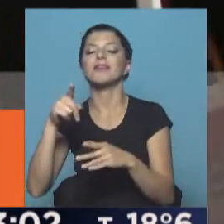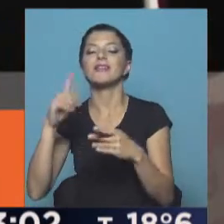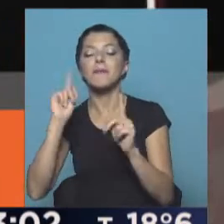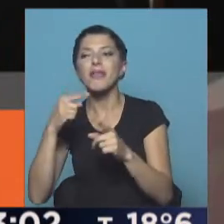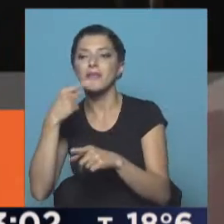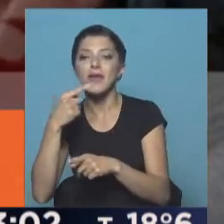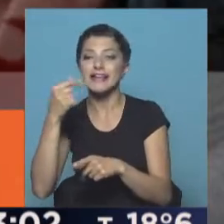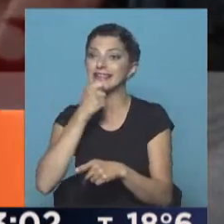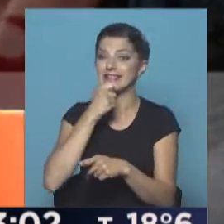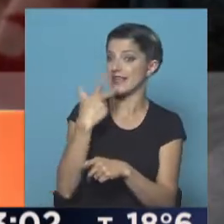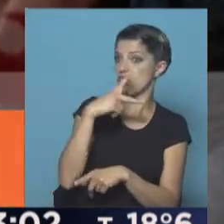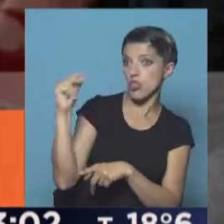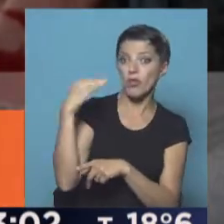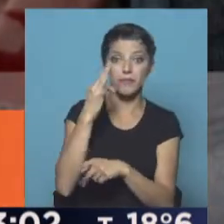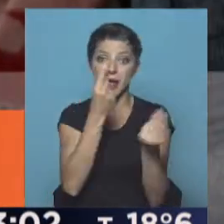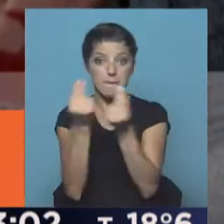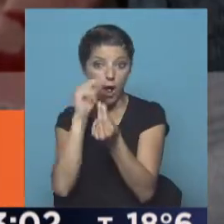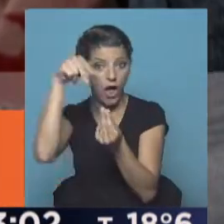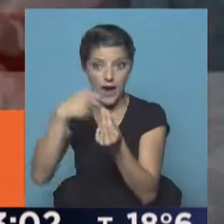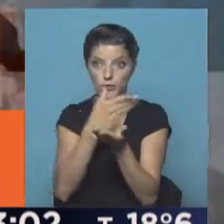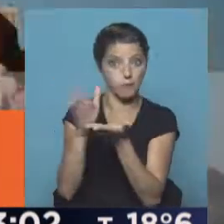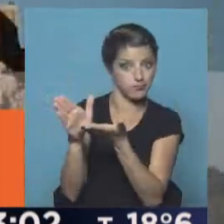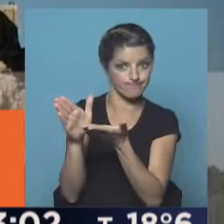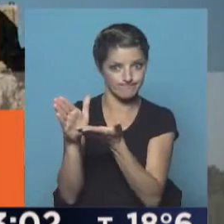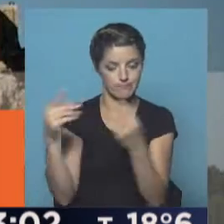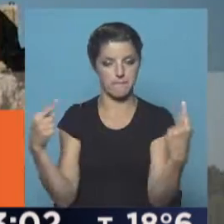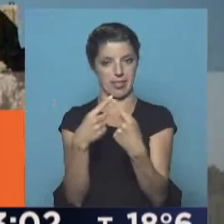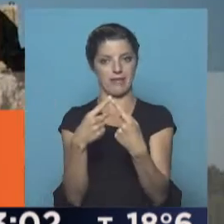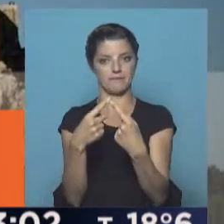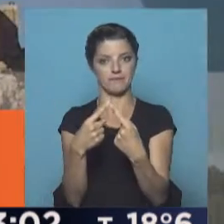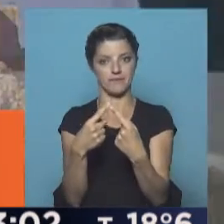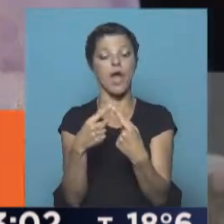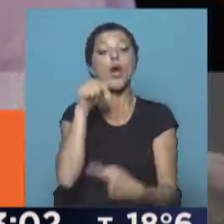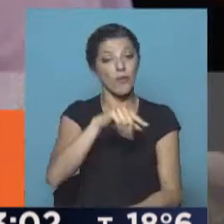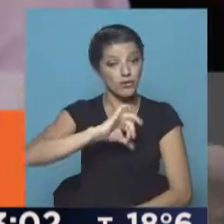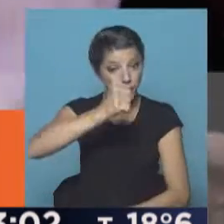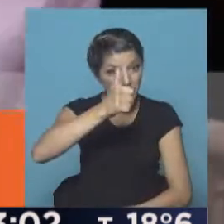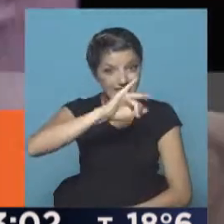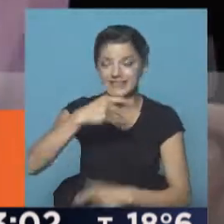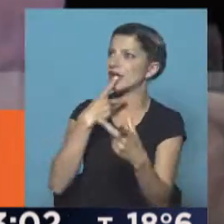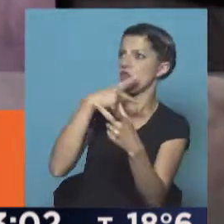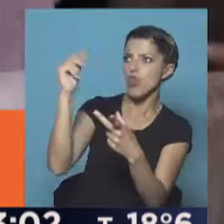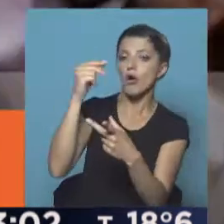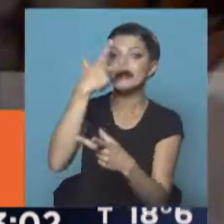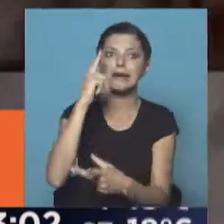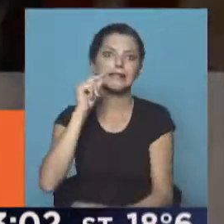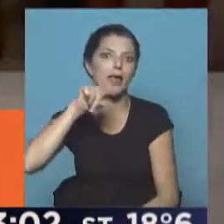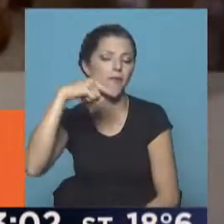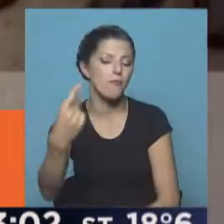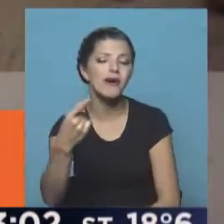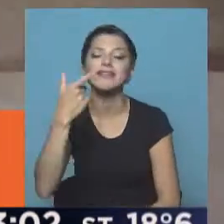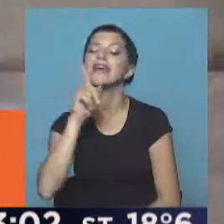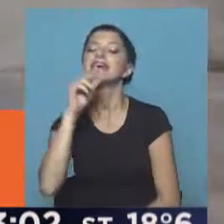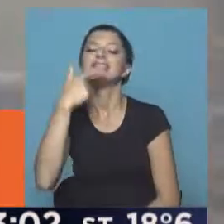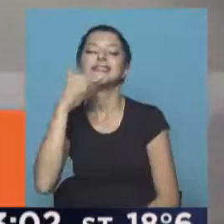de tener que abandonar la zona euro. 3 días después de esta verdadera victoria pírrica, Tsipras se vio obligado a aceptar e